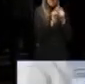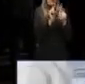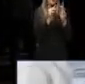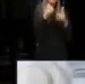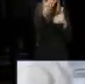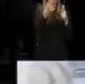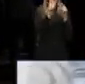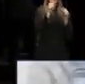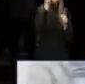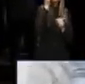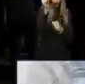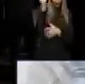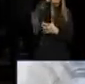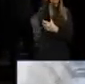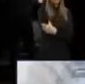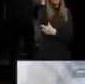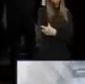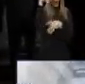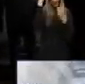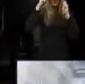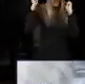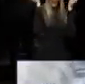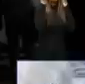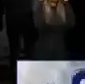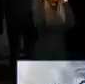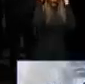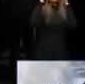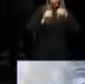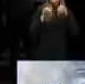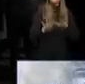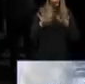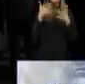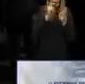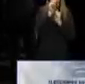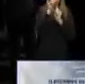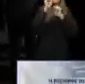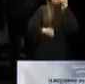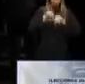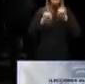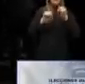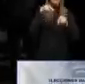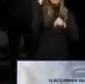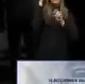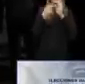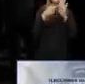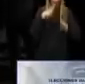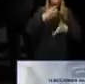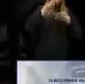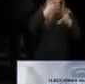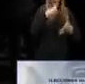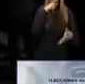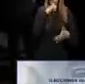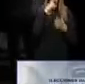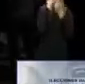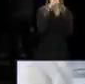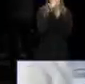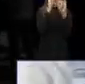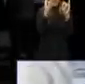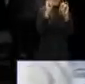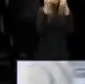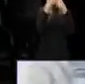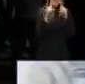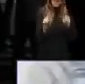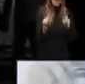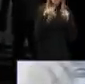símbolo patrio por las celebraciones habituales del 15 de septiembre en el monumento dedicado a los próceres de la independencia. Pero en el